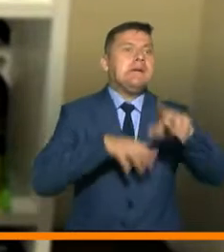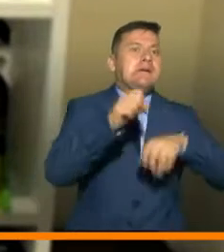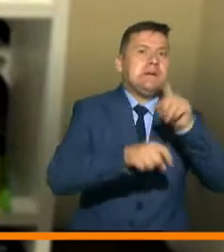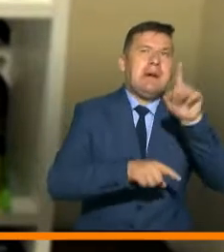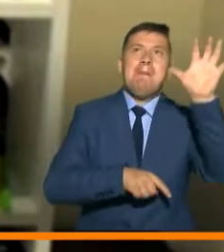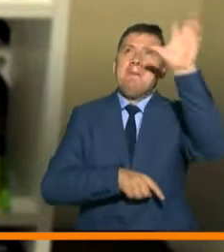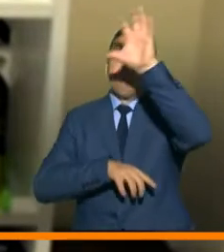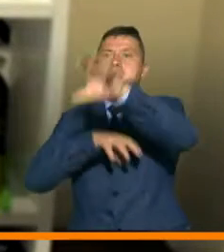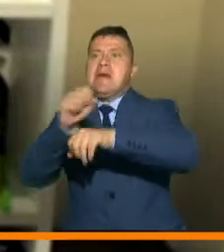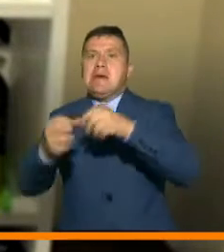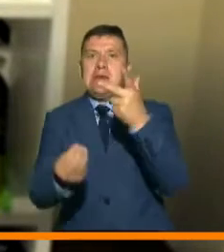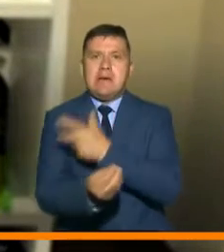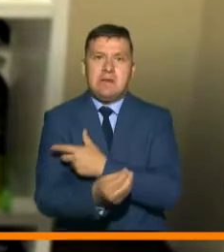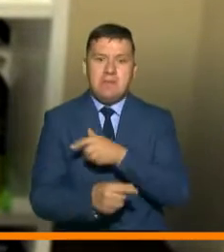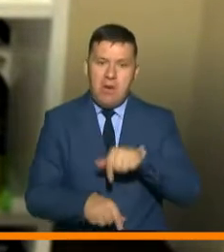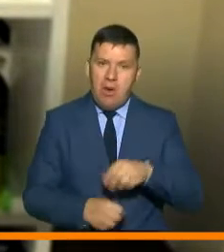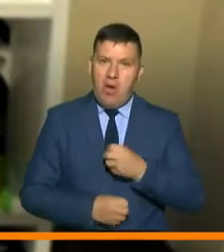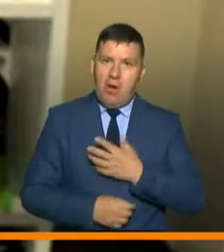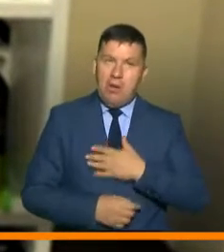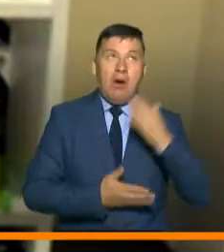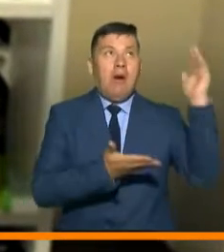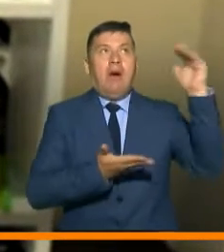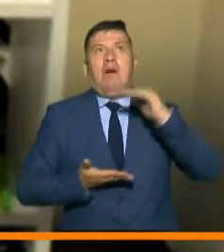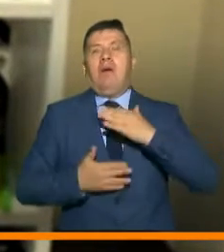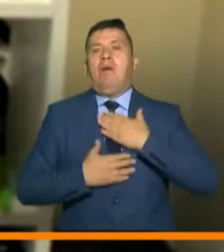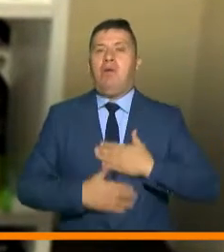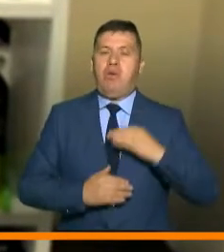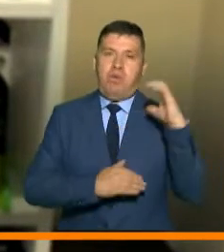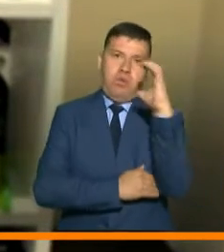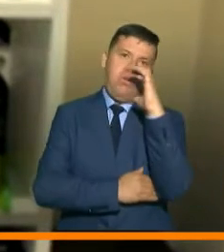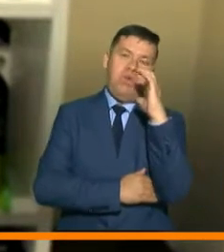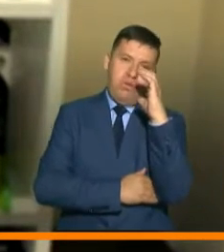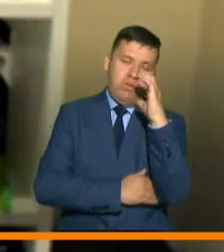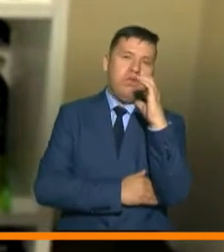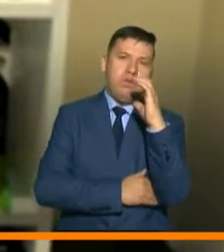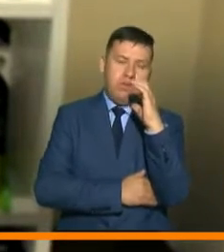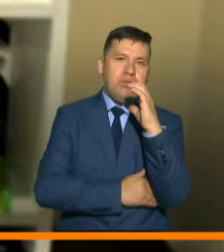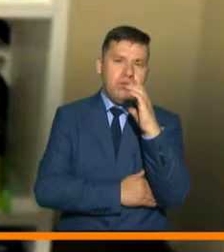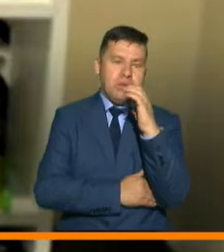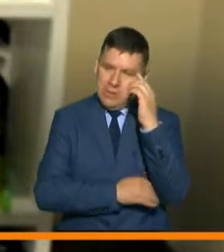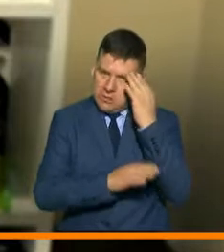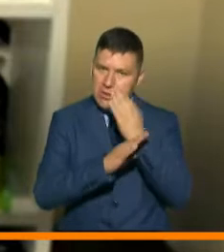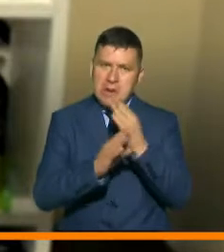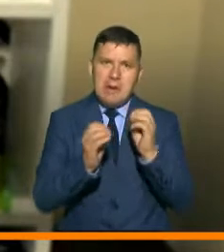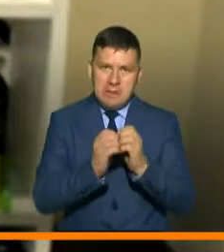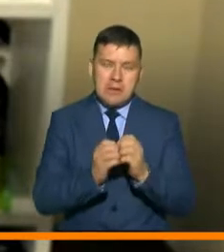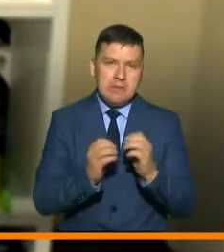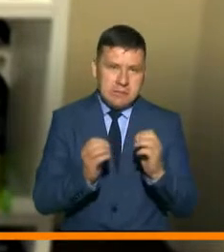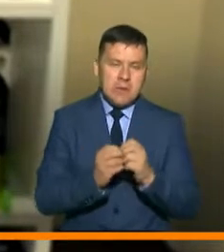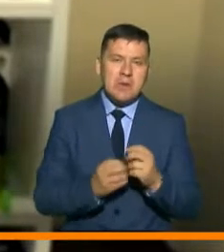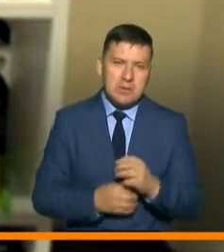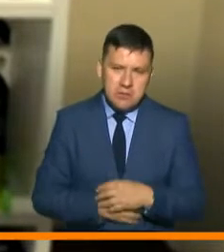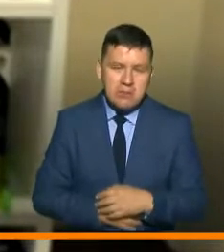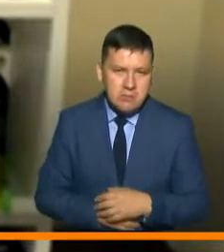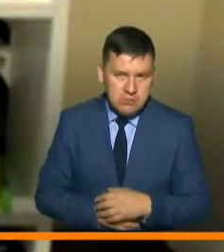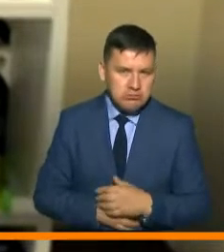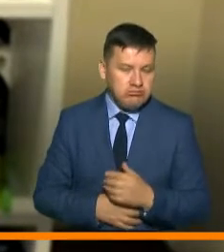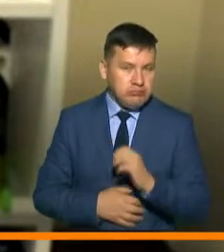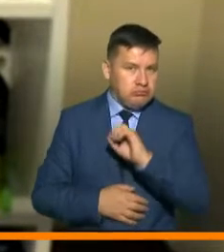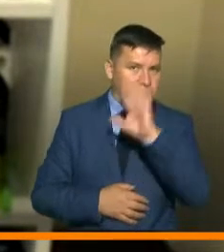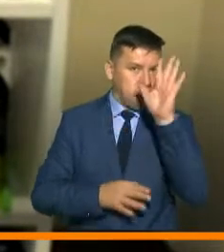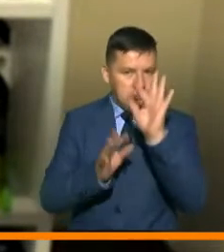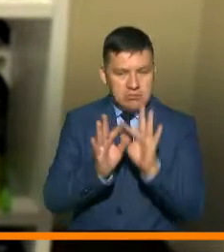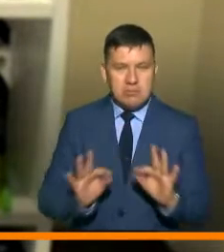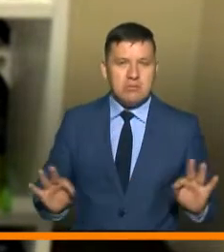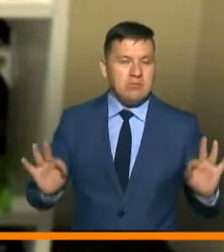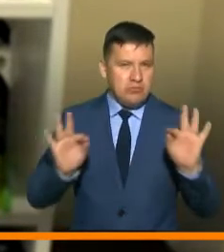cuando voy a tener la oportunidad de empezar a salvar vidas a proteger los más vulnerables sin duda que es muy